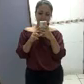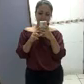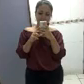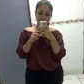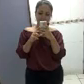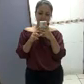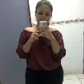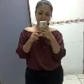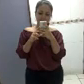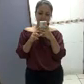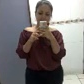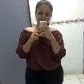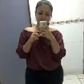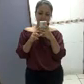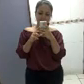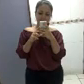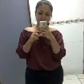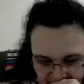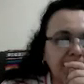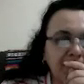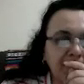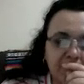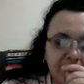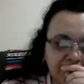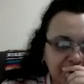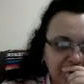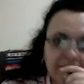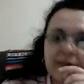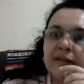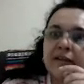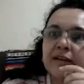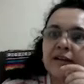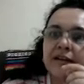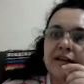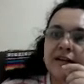Yeah. Okay. And what about you?